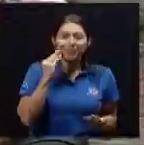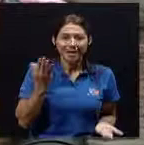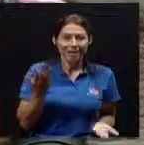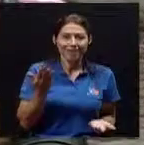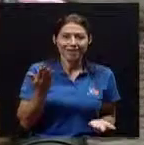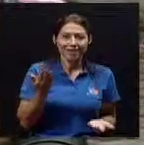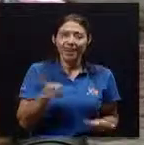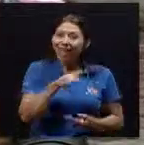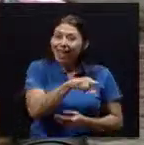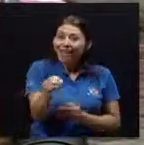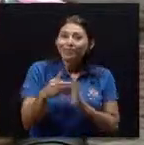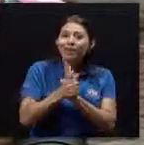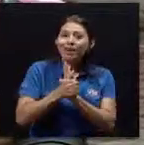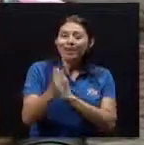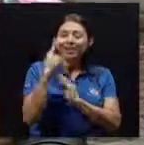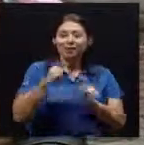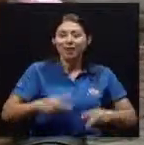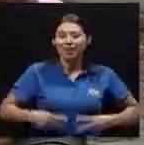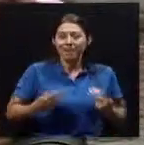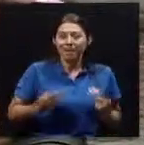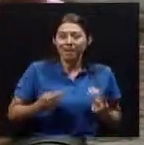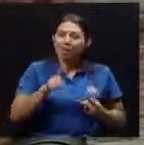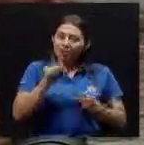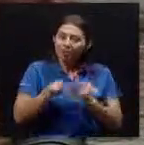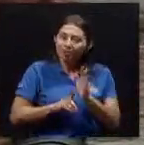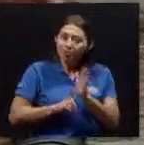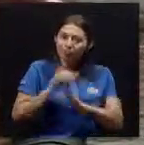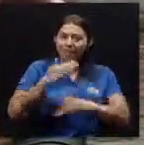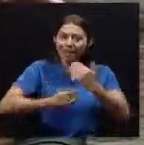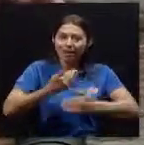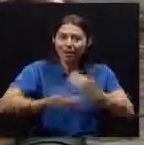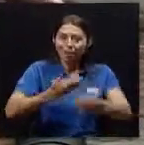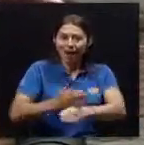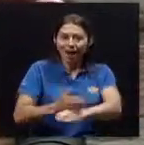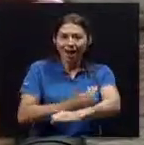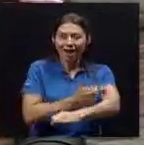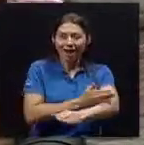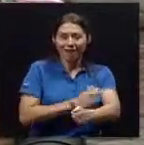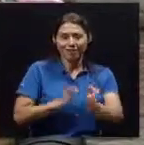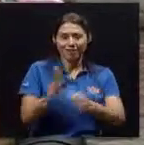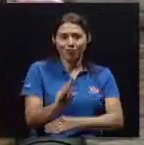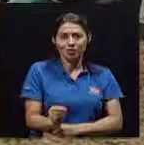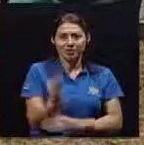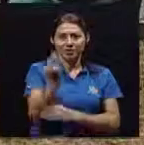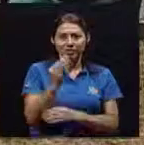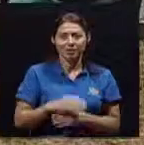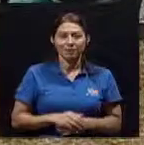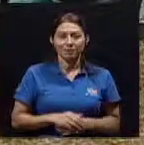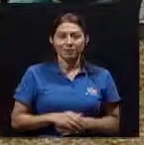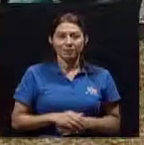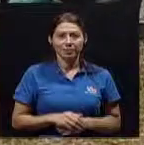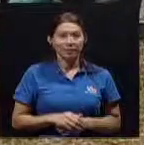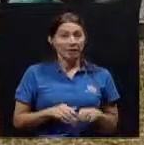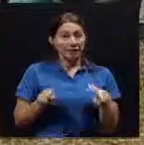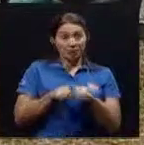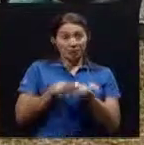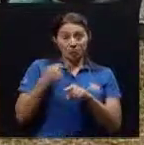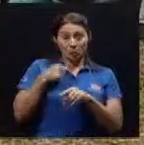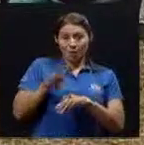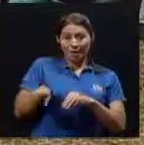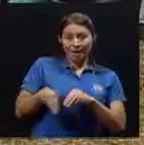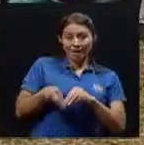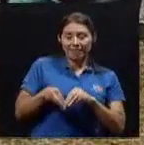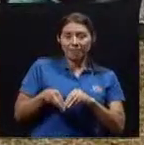momento, porque esas son habilidades para la vida que hay que desarrollar en el adolescente, ¿verdad? Tal vez ahí yo agregaría que como